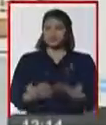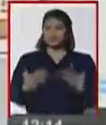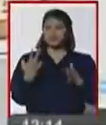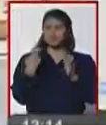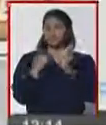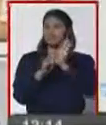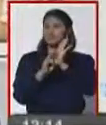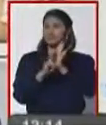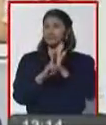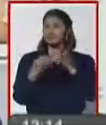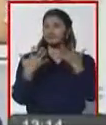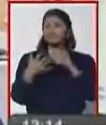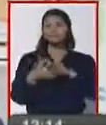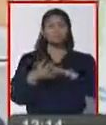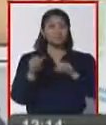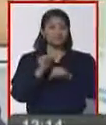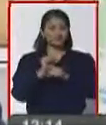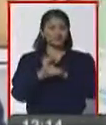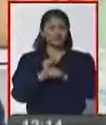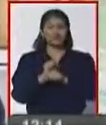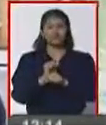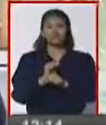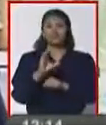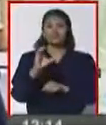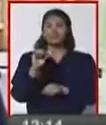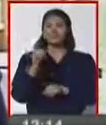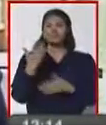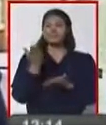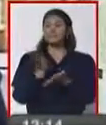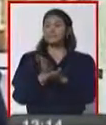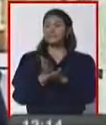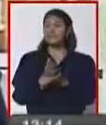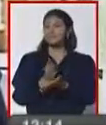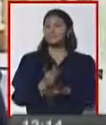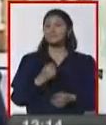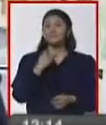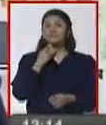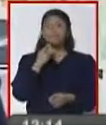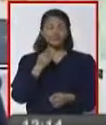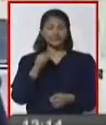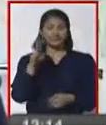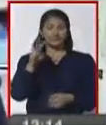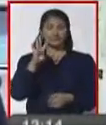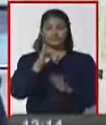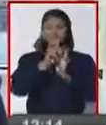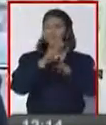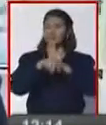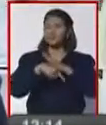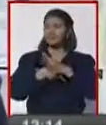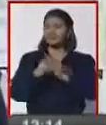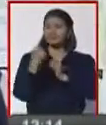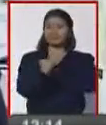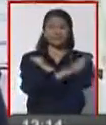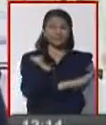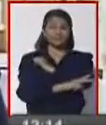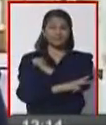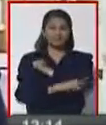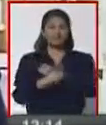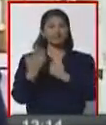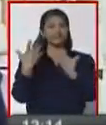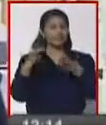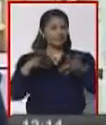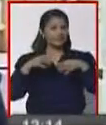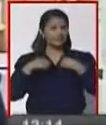Sobre esas imágenes vamos a contarles que los trabajadores de la Caja Nacional de Salud cumplen un paro de brazos caídos de 24 horas a nivel nacional. Esto